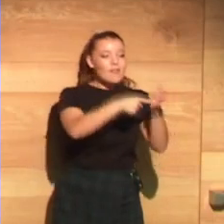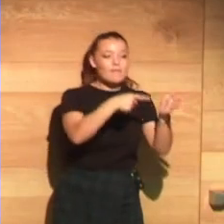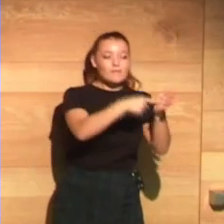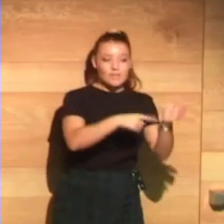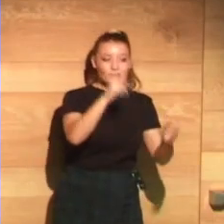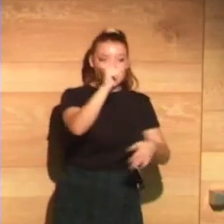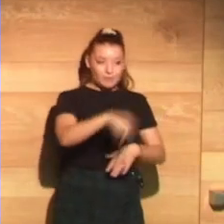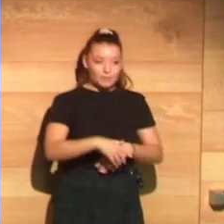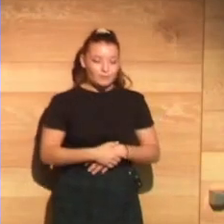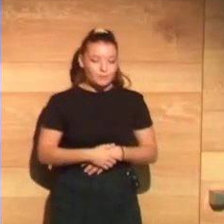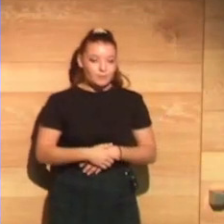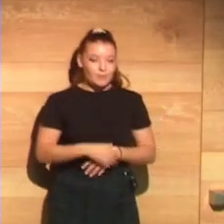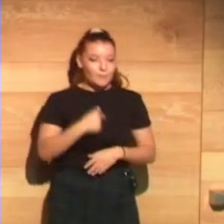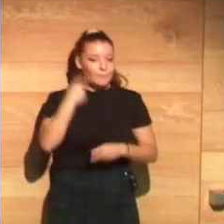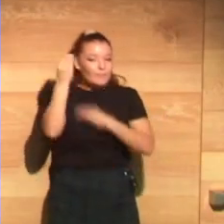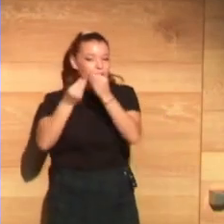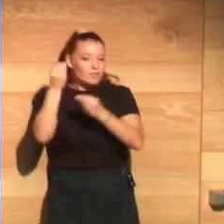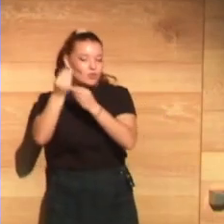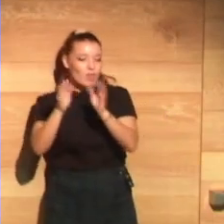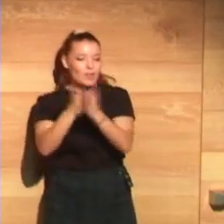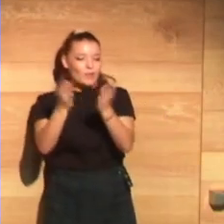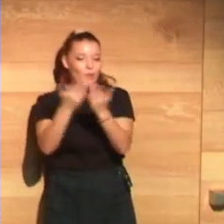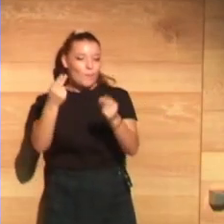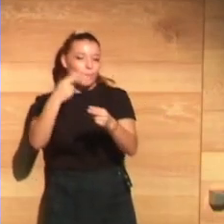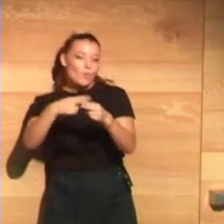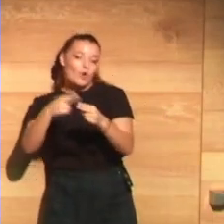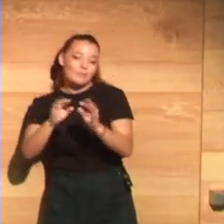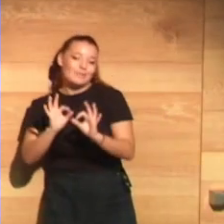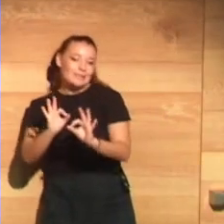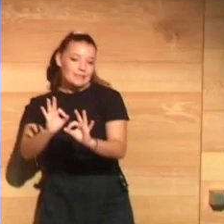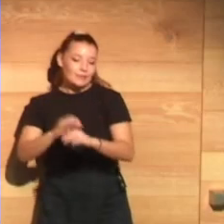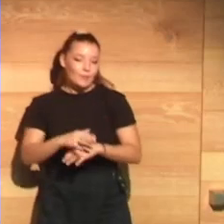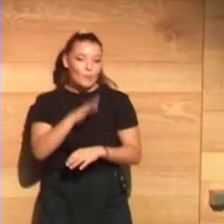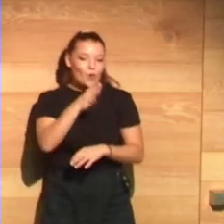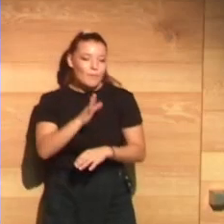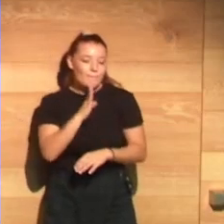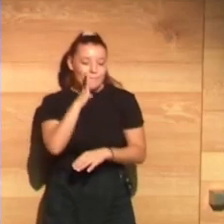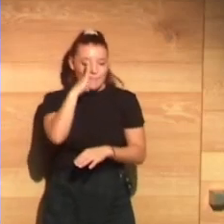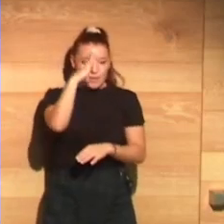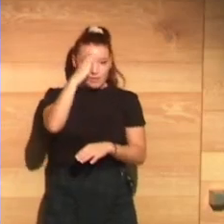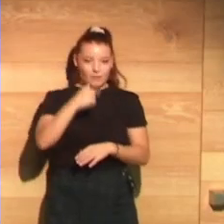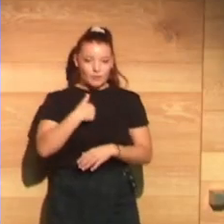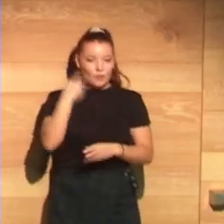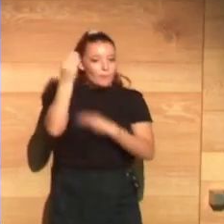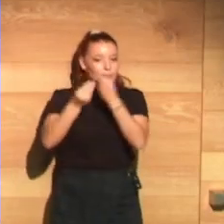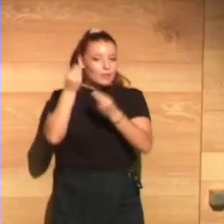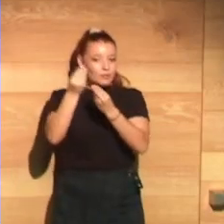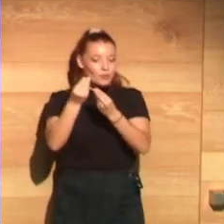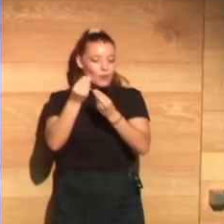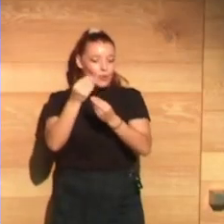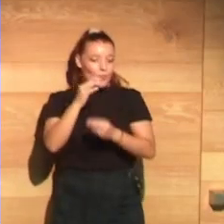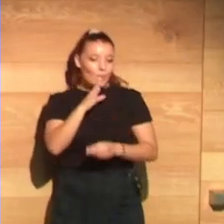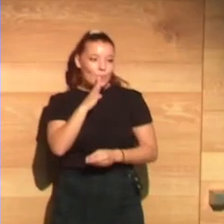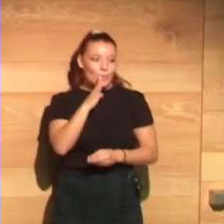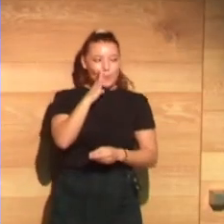Hay una intención reivindicativa, entonces es un libro para mí más político, quizás